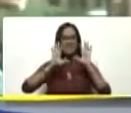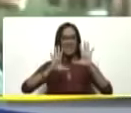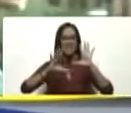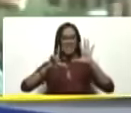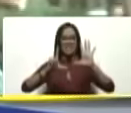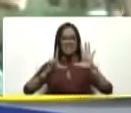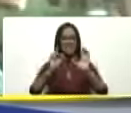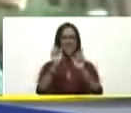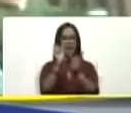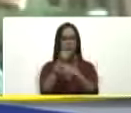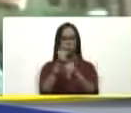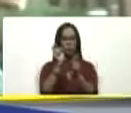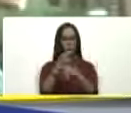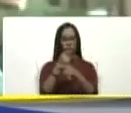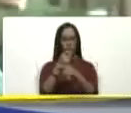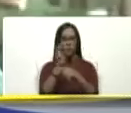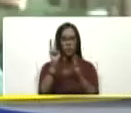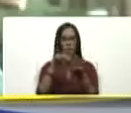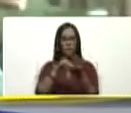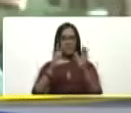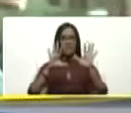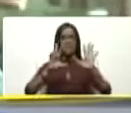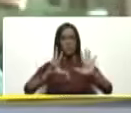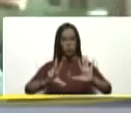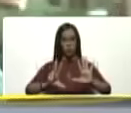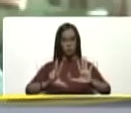17 de agosto 2018,